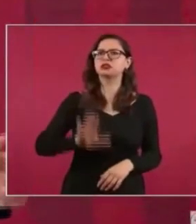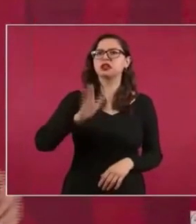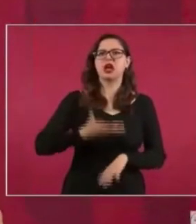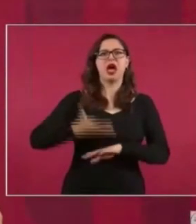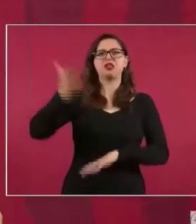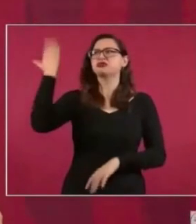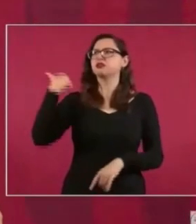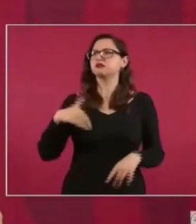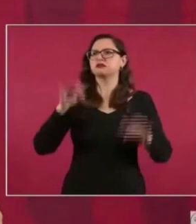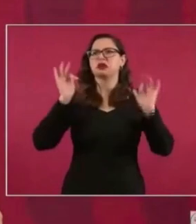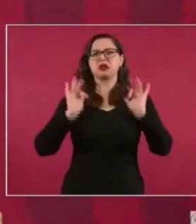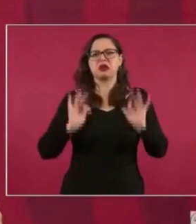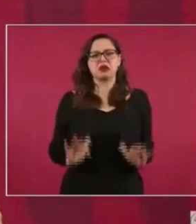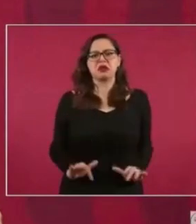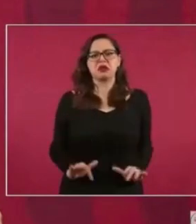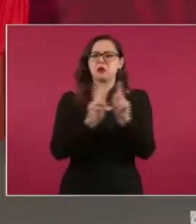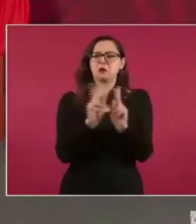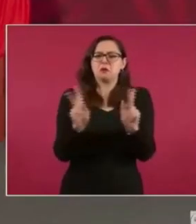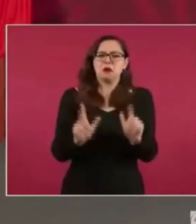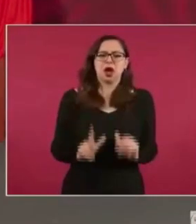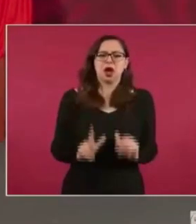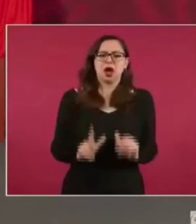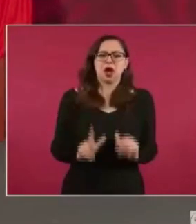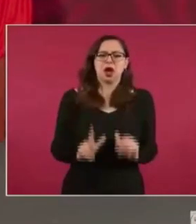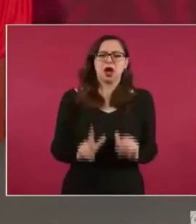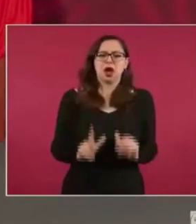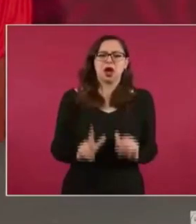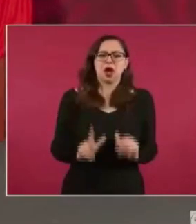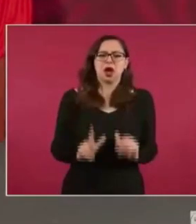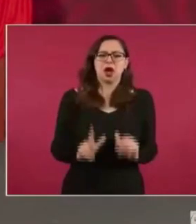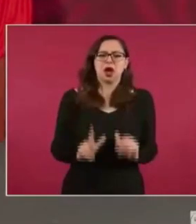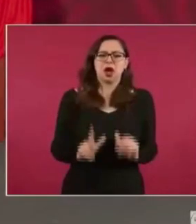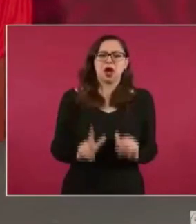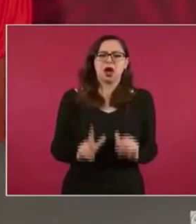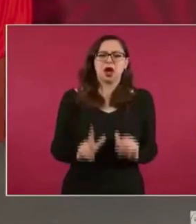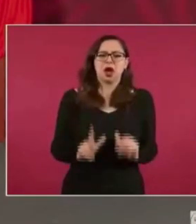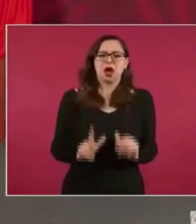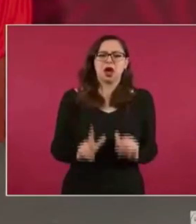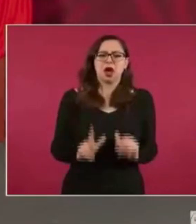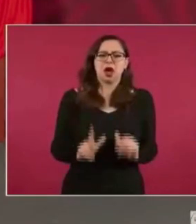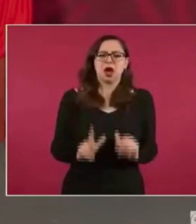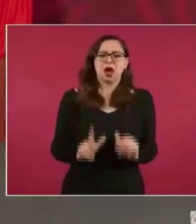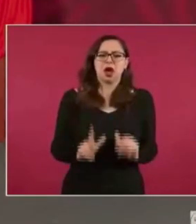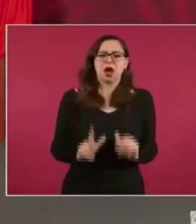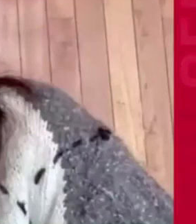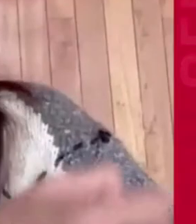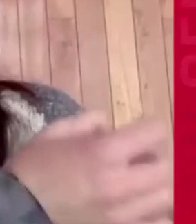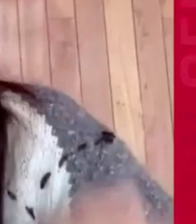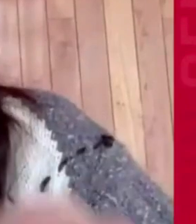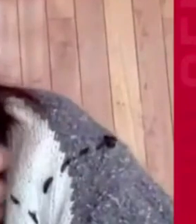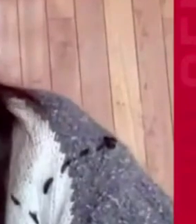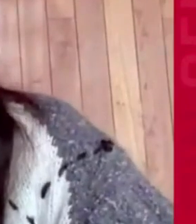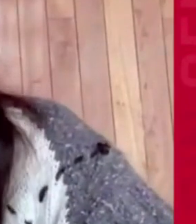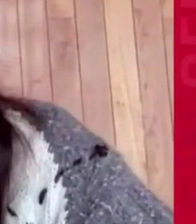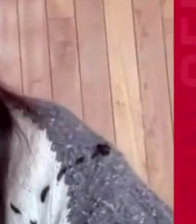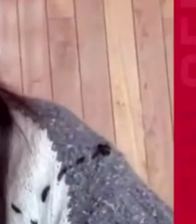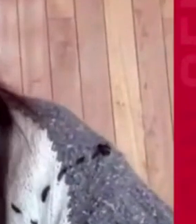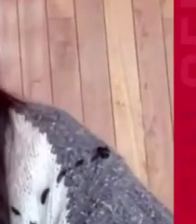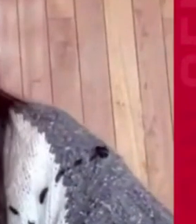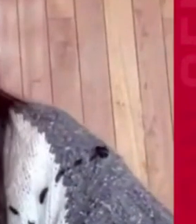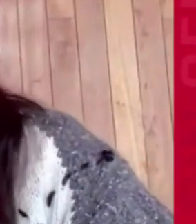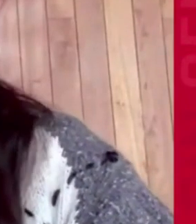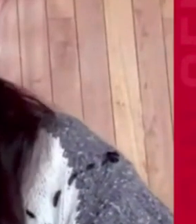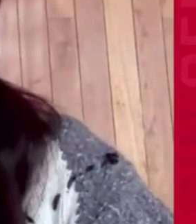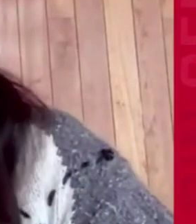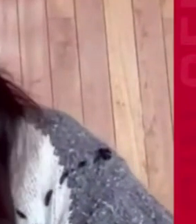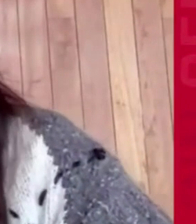los servidores públicos son simplemente alguien contratado como si fuera una empresa. Es parte de no entender la historia de un país,